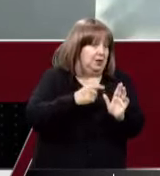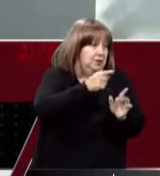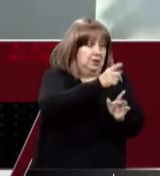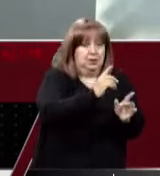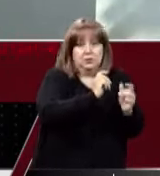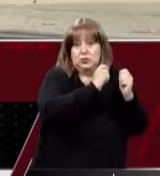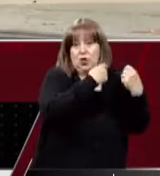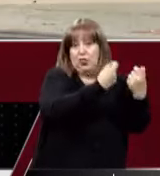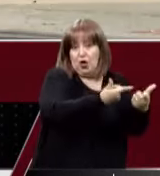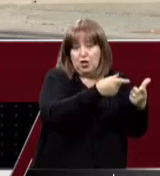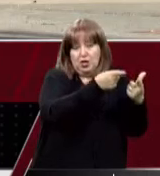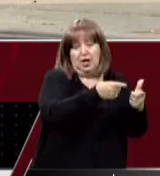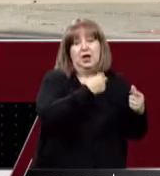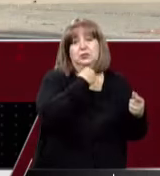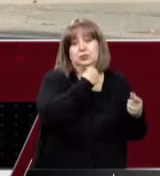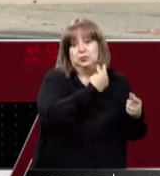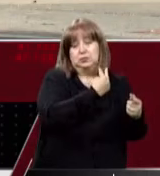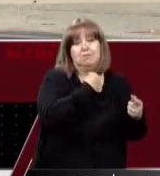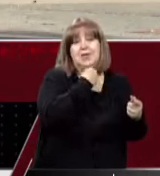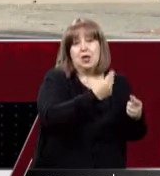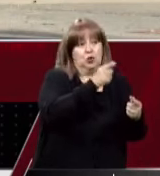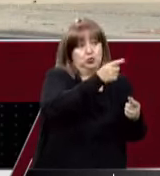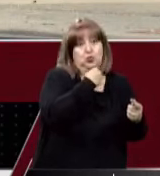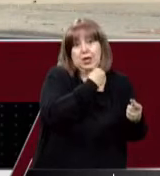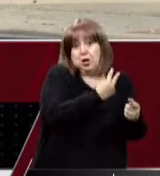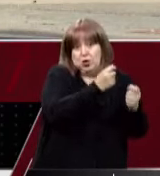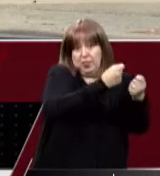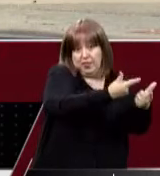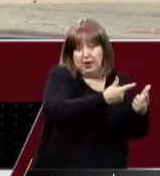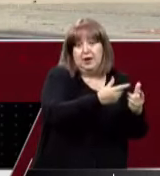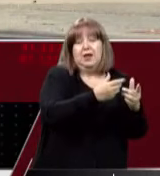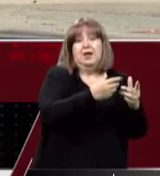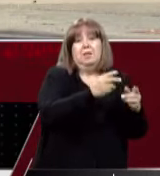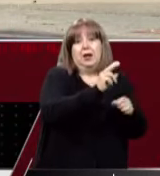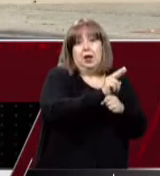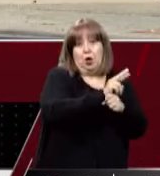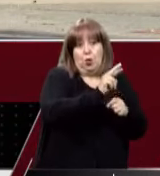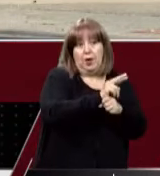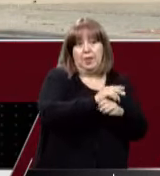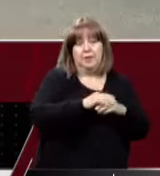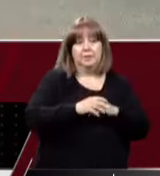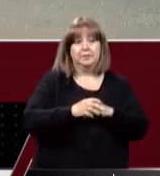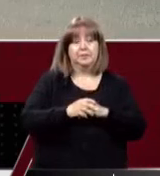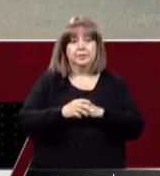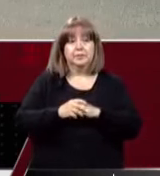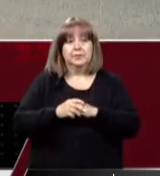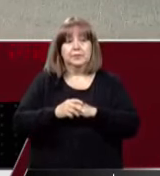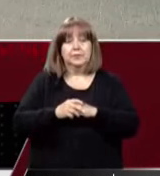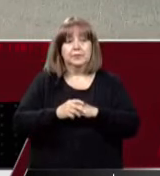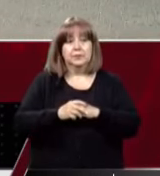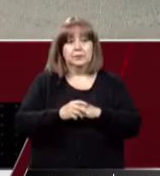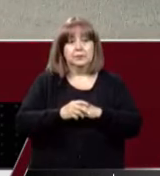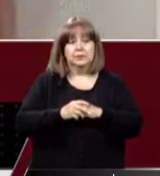y que sabías que era celosa, y todo lo que te había contado el padre de ella. No. ¿No sospechabas que le podría hacer algo al